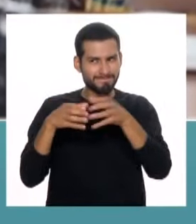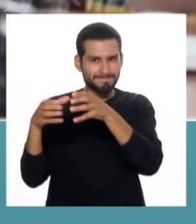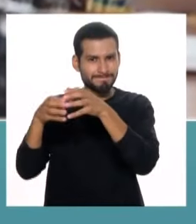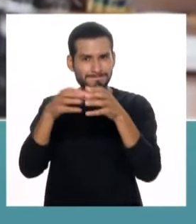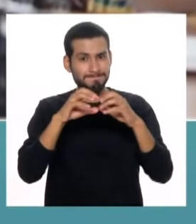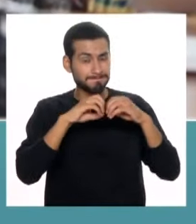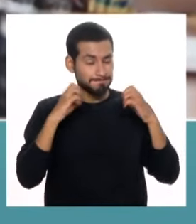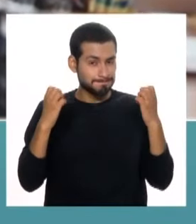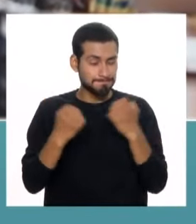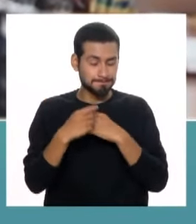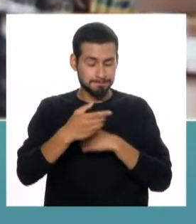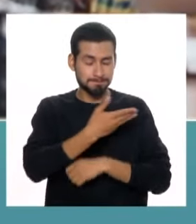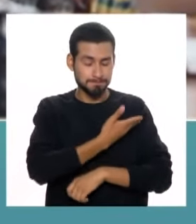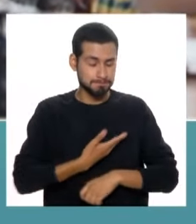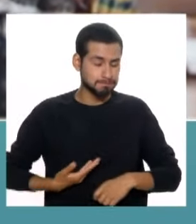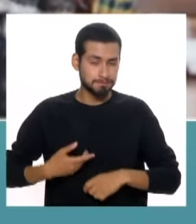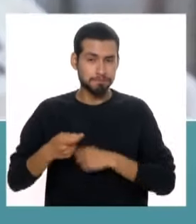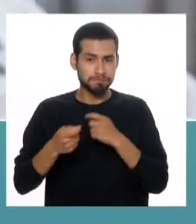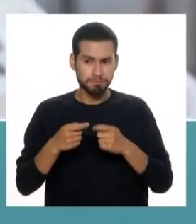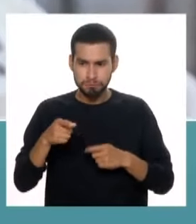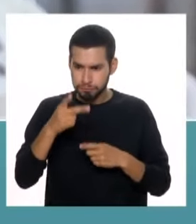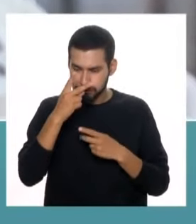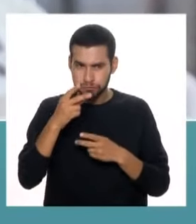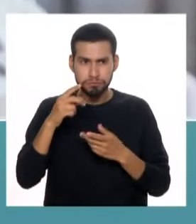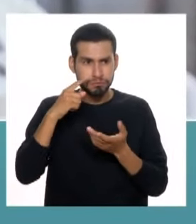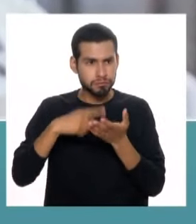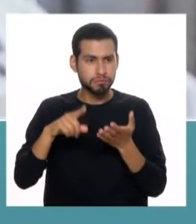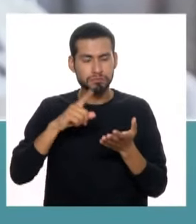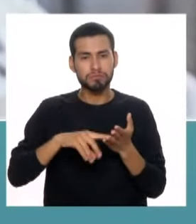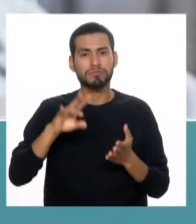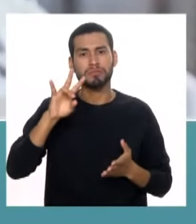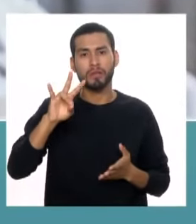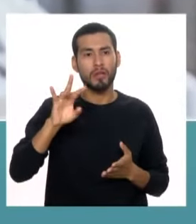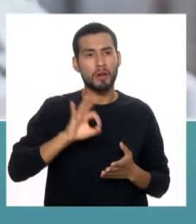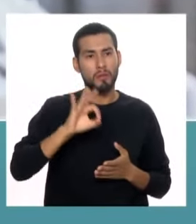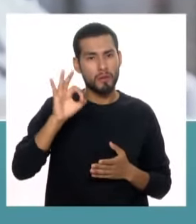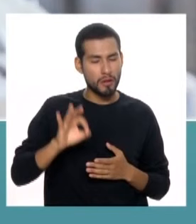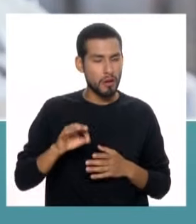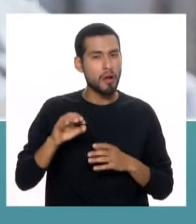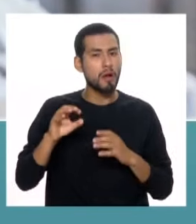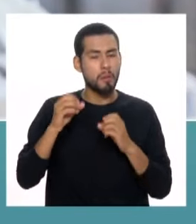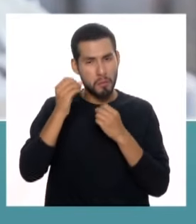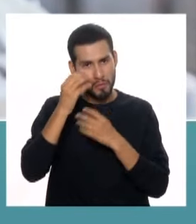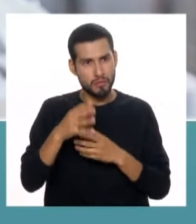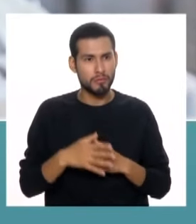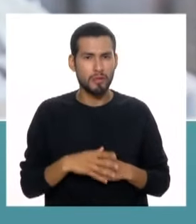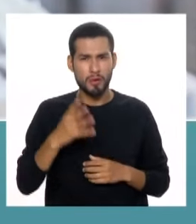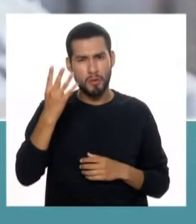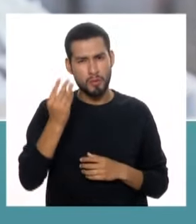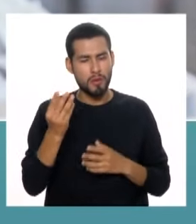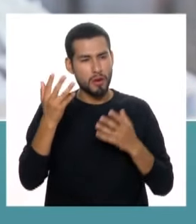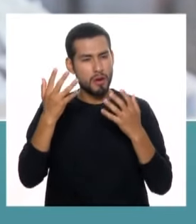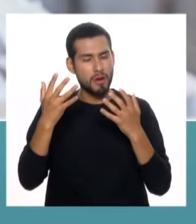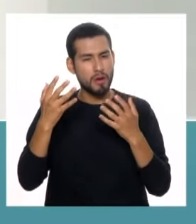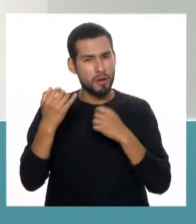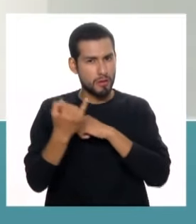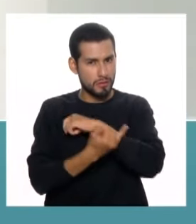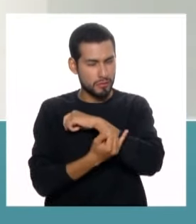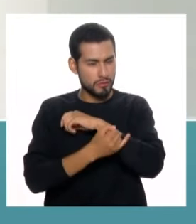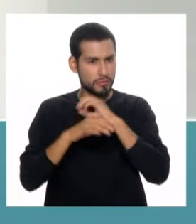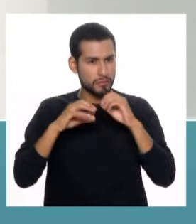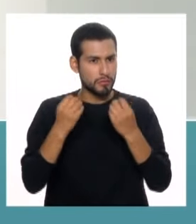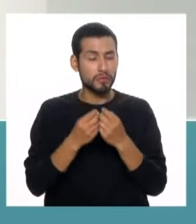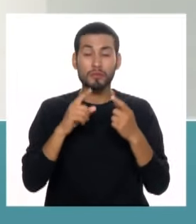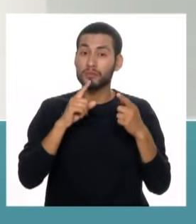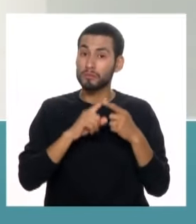Y hemos encontrado que hay un cumplimiento del 7%. muy pocas empresas, muy pocas instituciones,